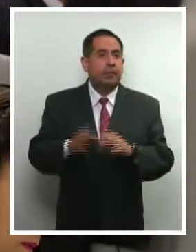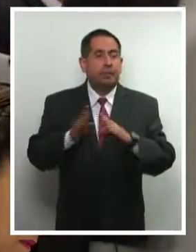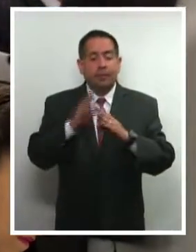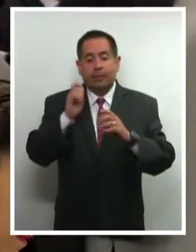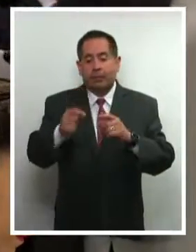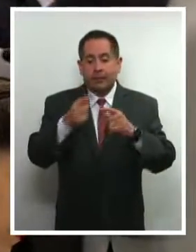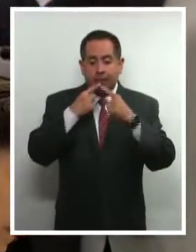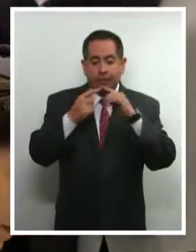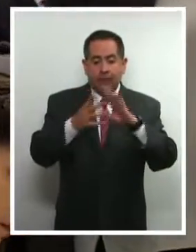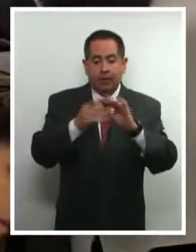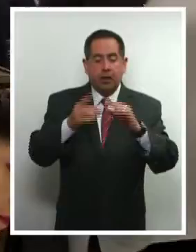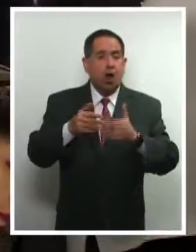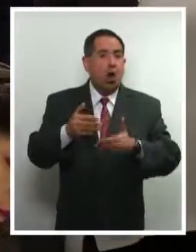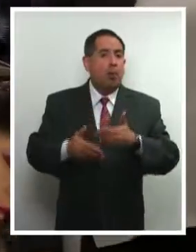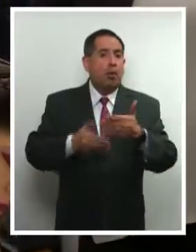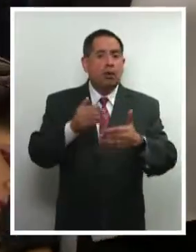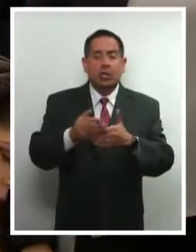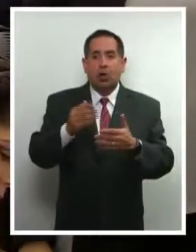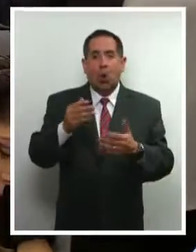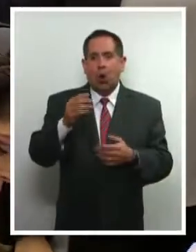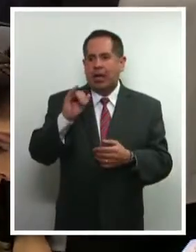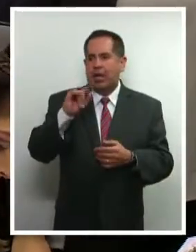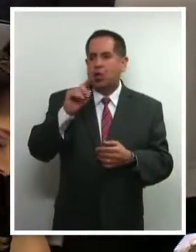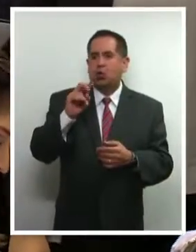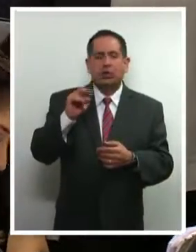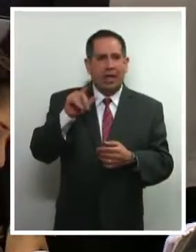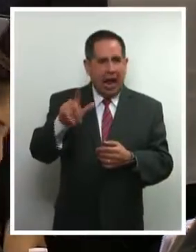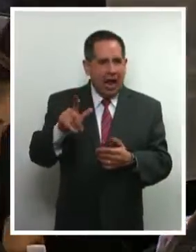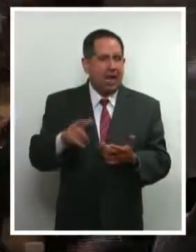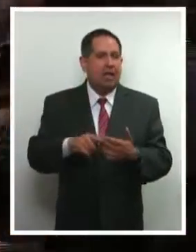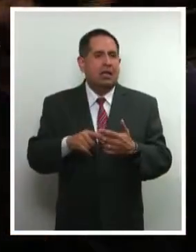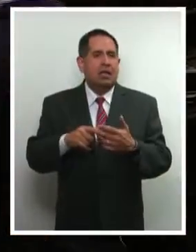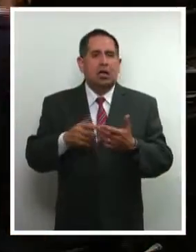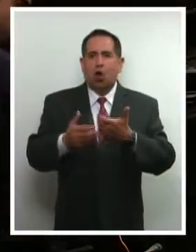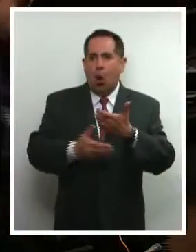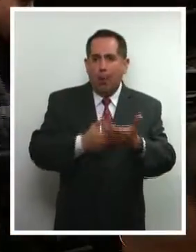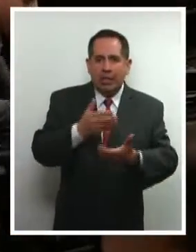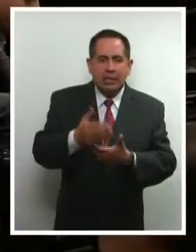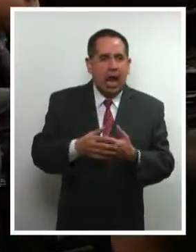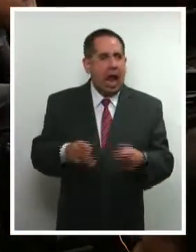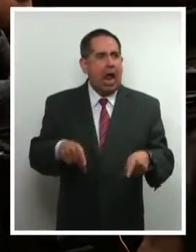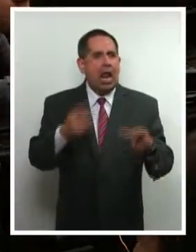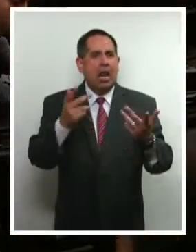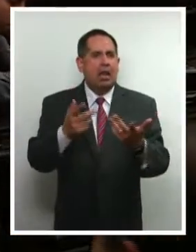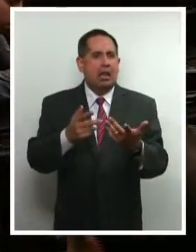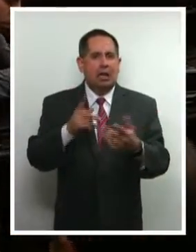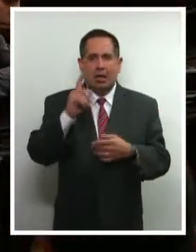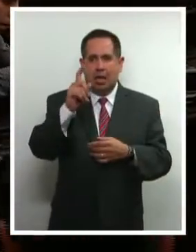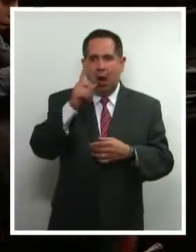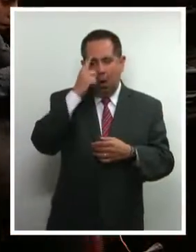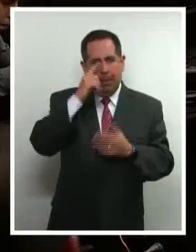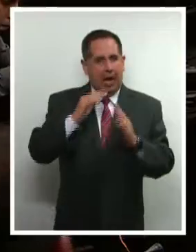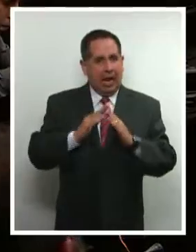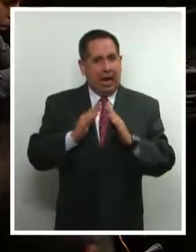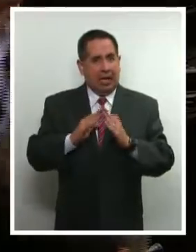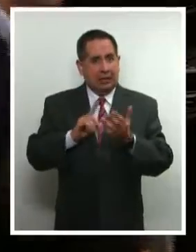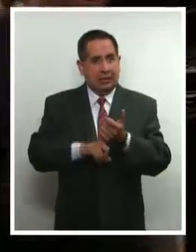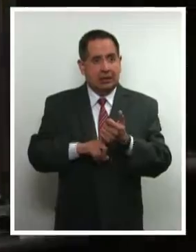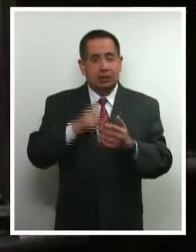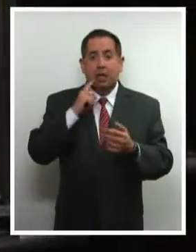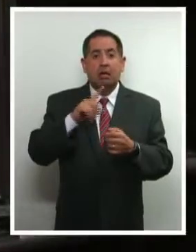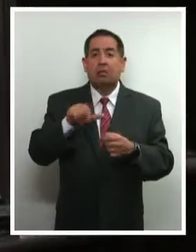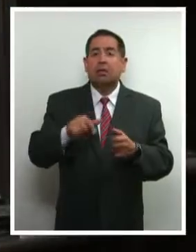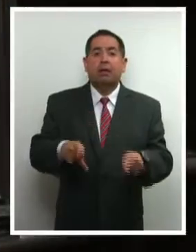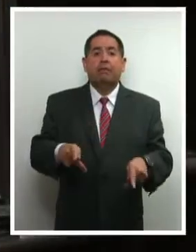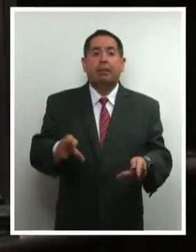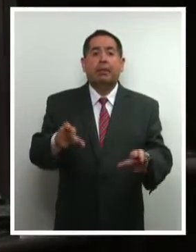agua de los procesos industriales, de los procesos comerciales, del agua doméstica para